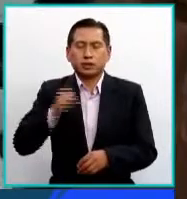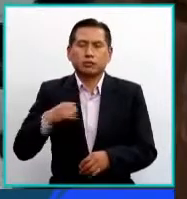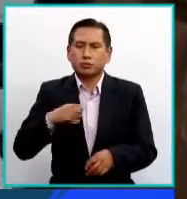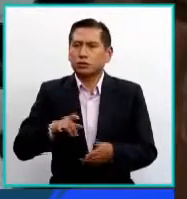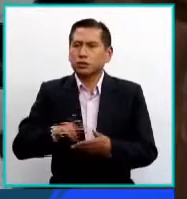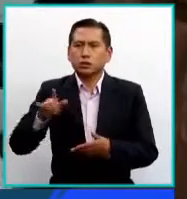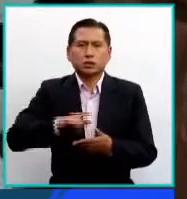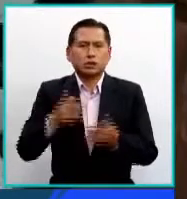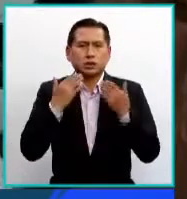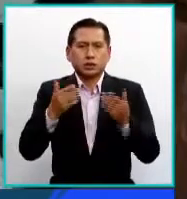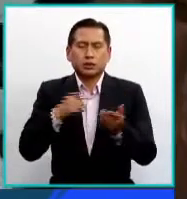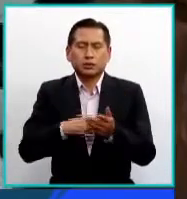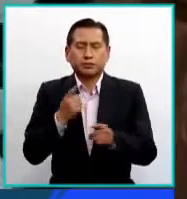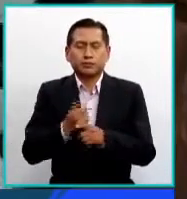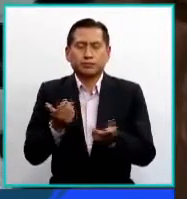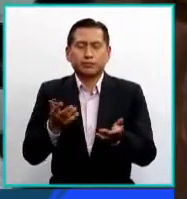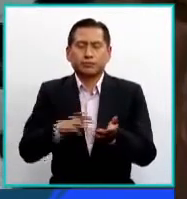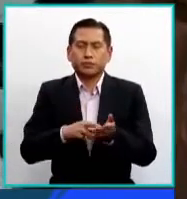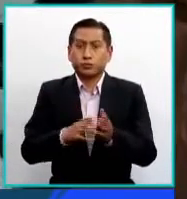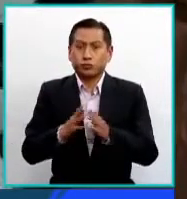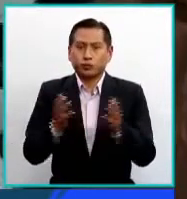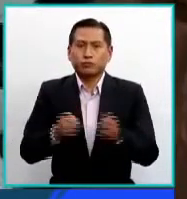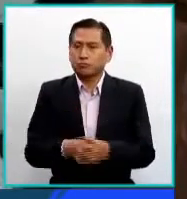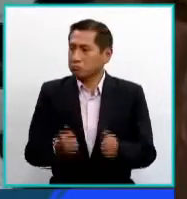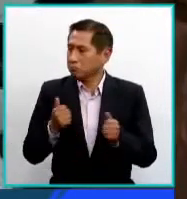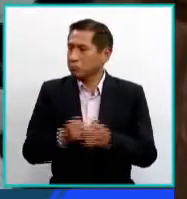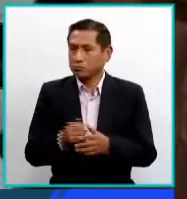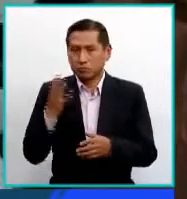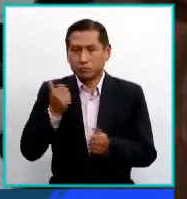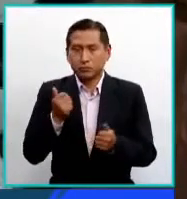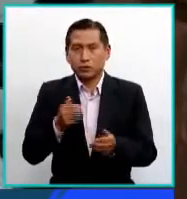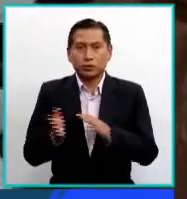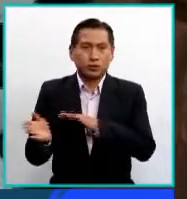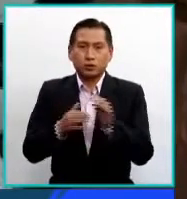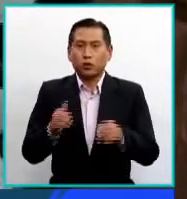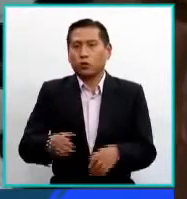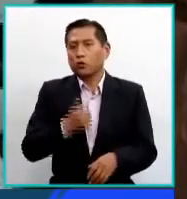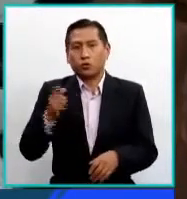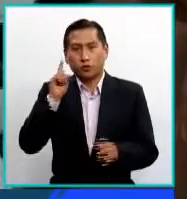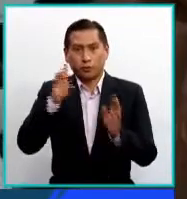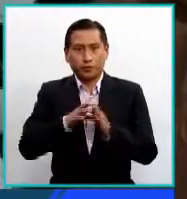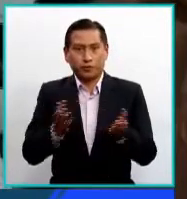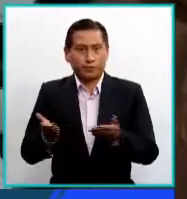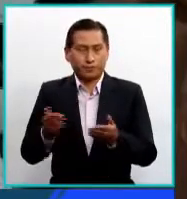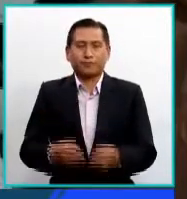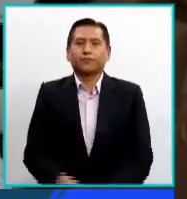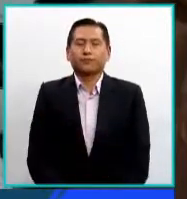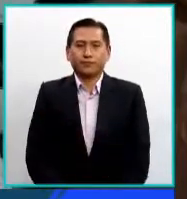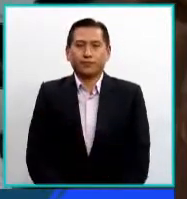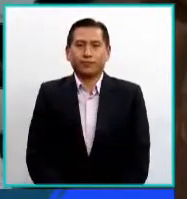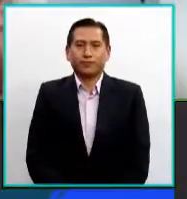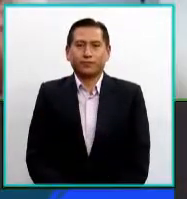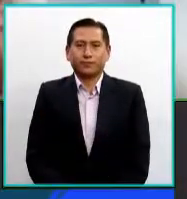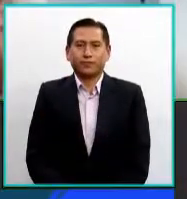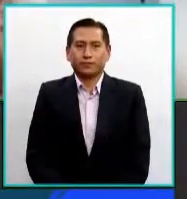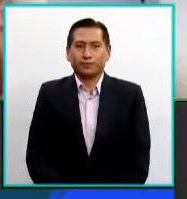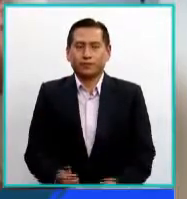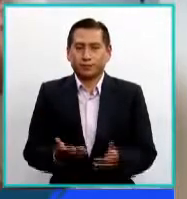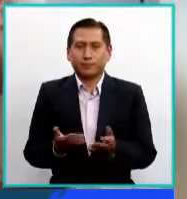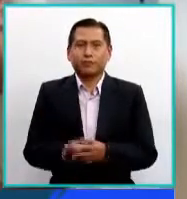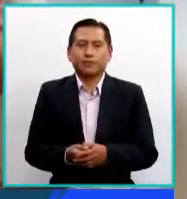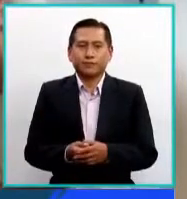viajado gracias a la música. Genial. Y he conocido un montón, digamos. Qué lindo, súper. Bueno, vamos con la siguiente fotografía, por favor.